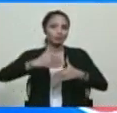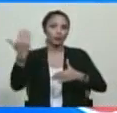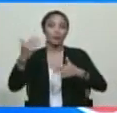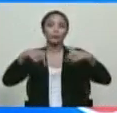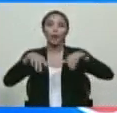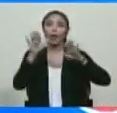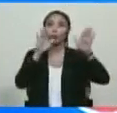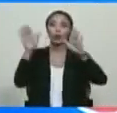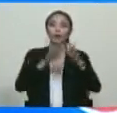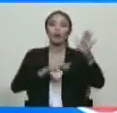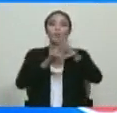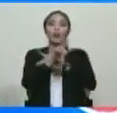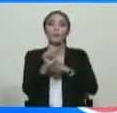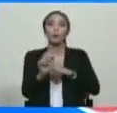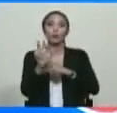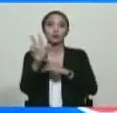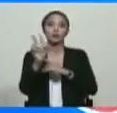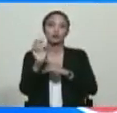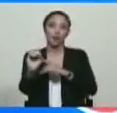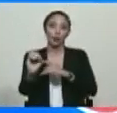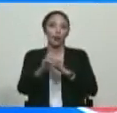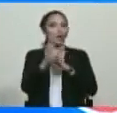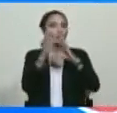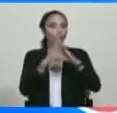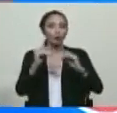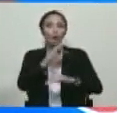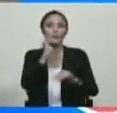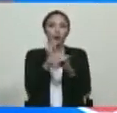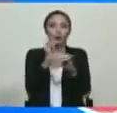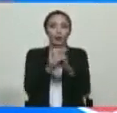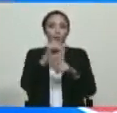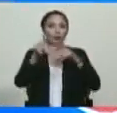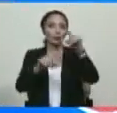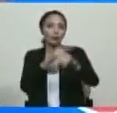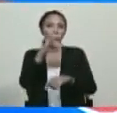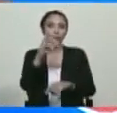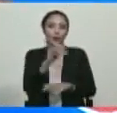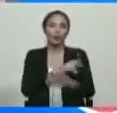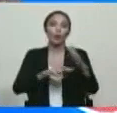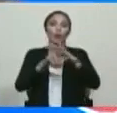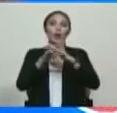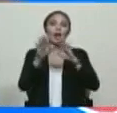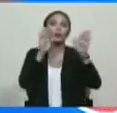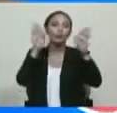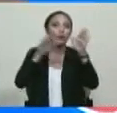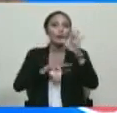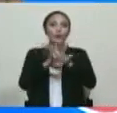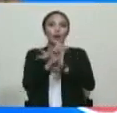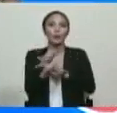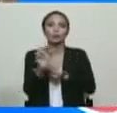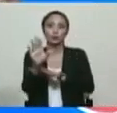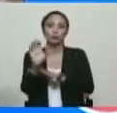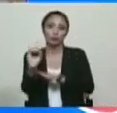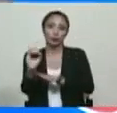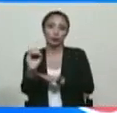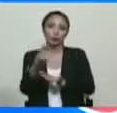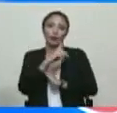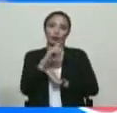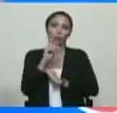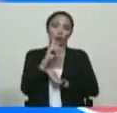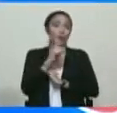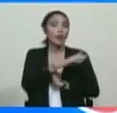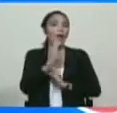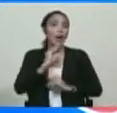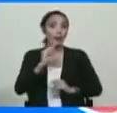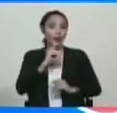Turismo 3.0 en redes sociales. También estamos con una experiencia que iniciamos el 27 de